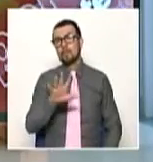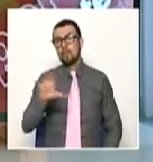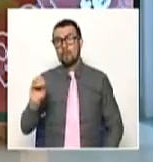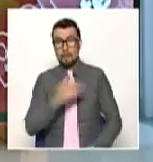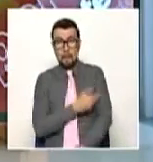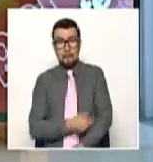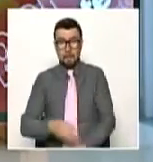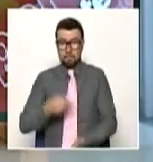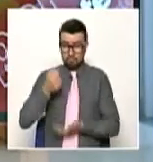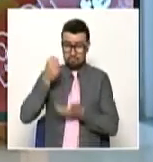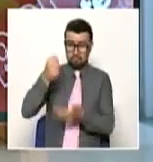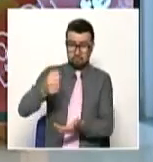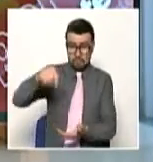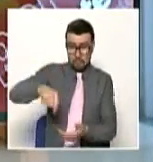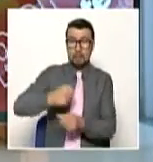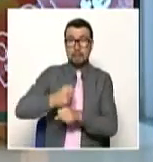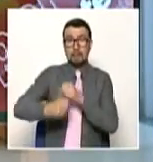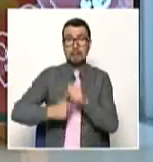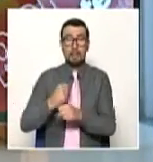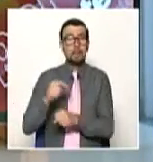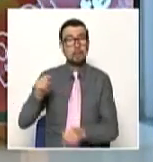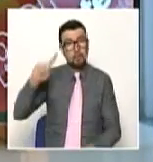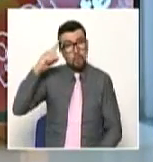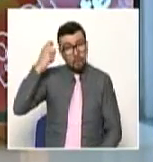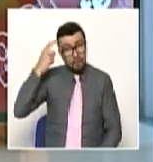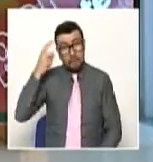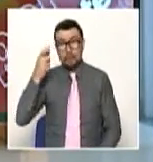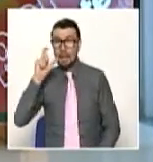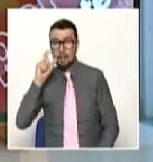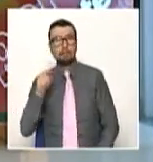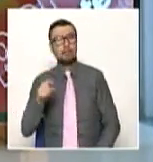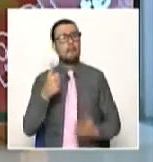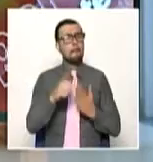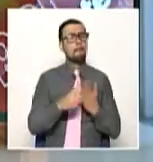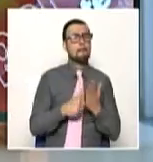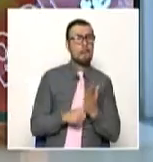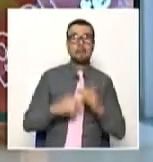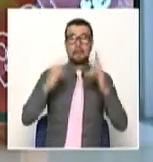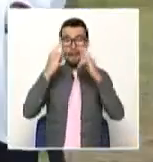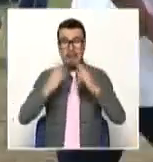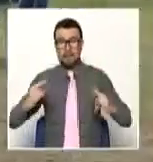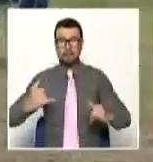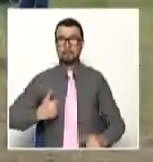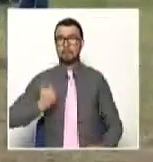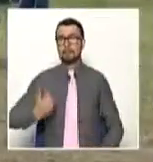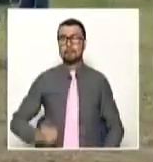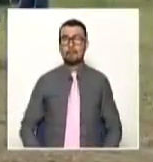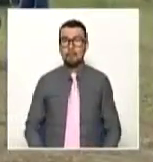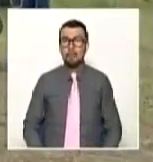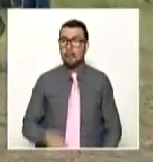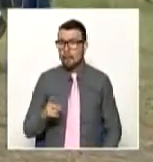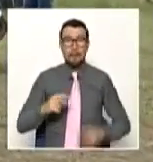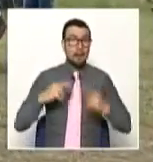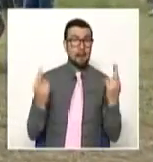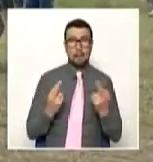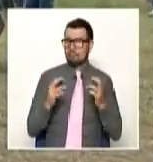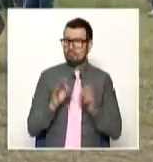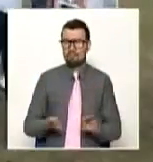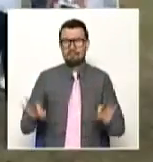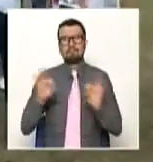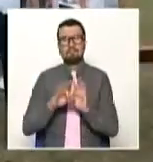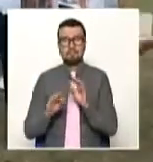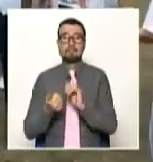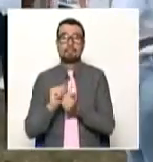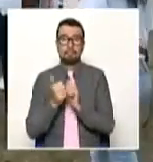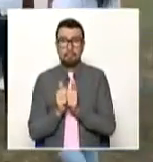serán invertidos este año por la Gobernación de Caldas para el programa Campamentos Juveniles. La recreación es un eje fundamental del deporte,